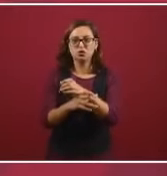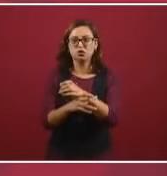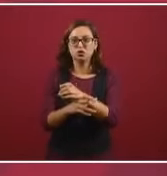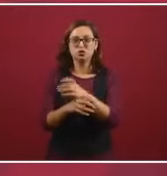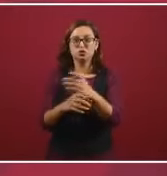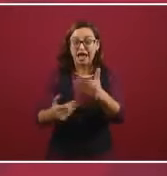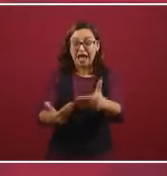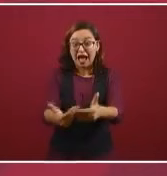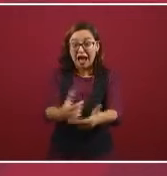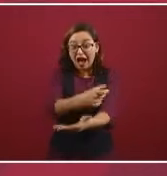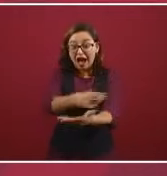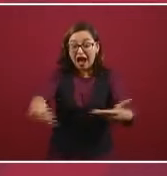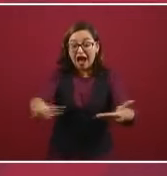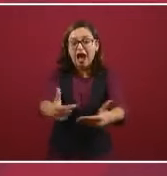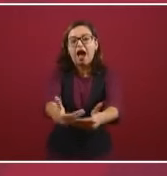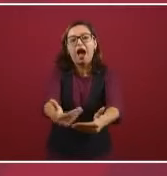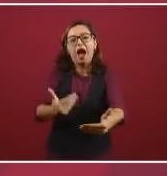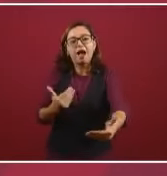revisen